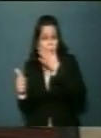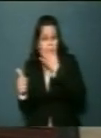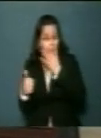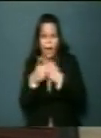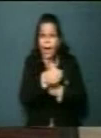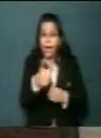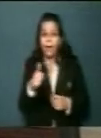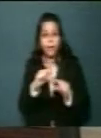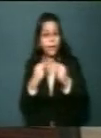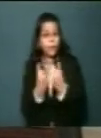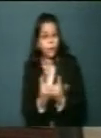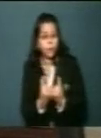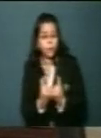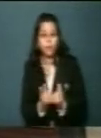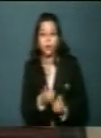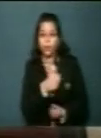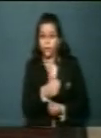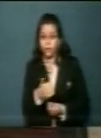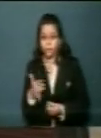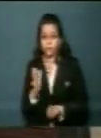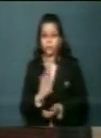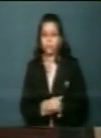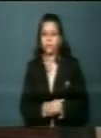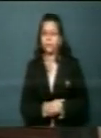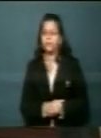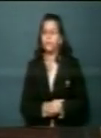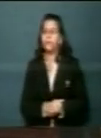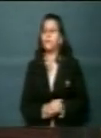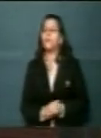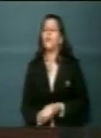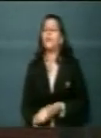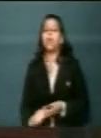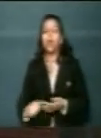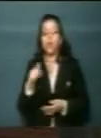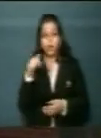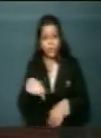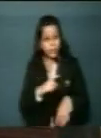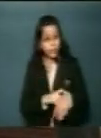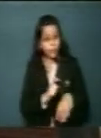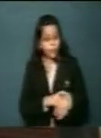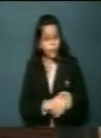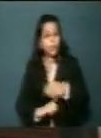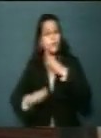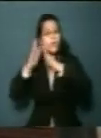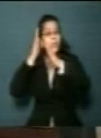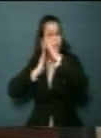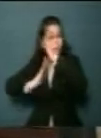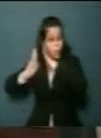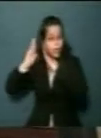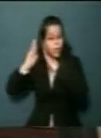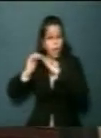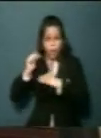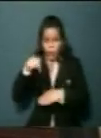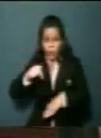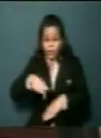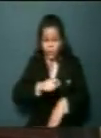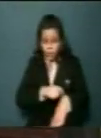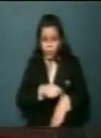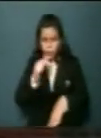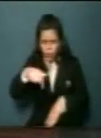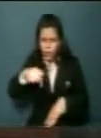grupo, de cada uno. Por un momento en la historia y en este espacio